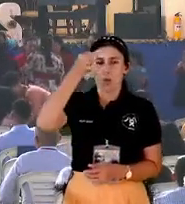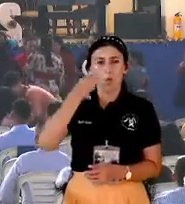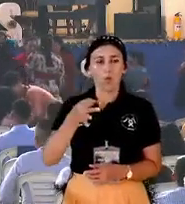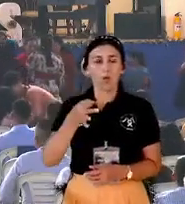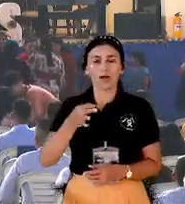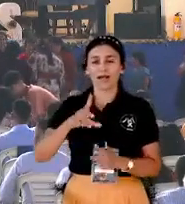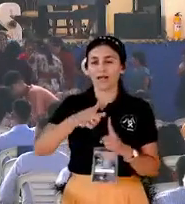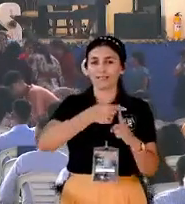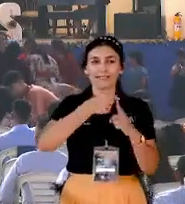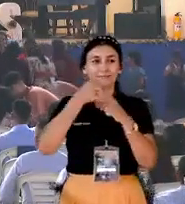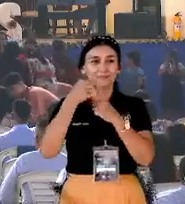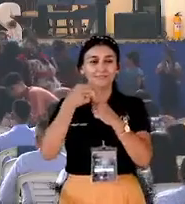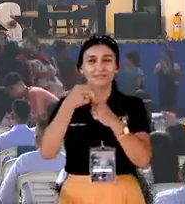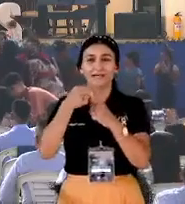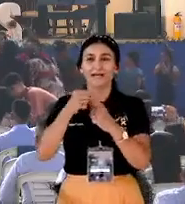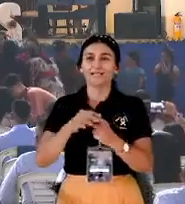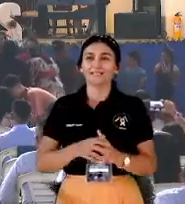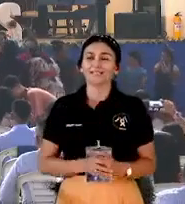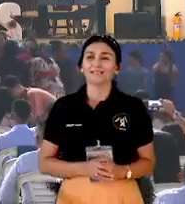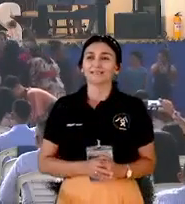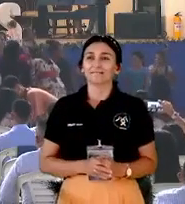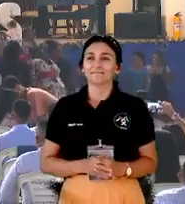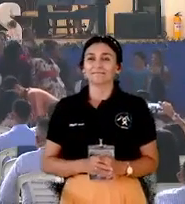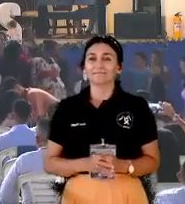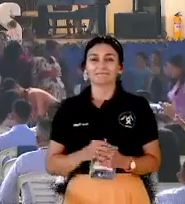y perfecta,